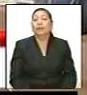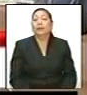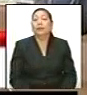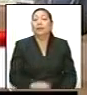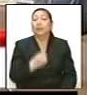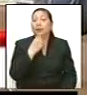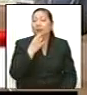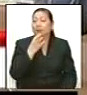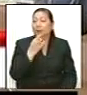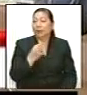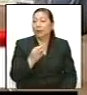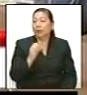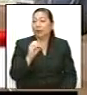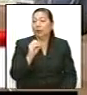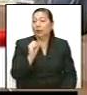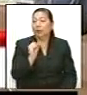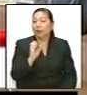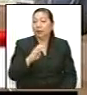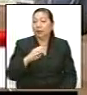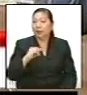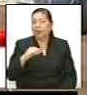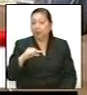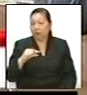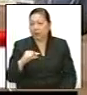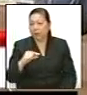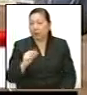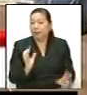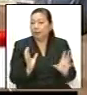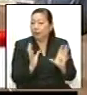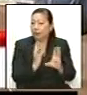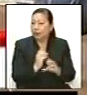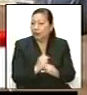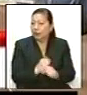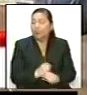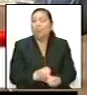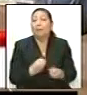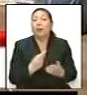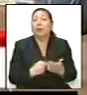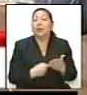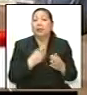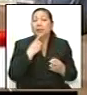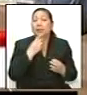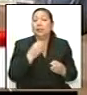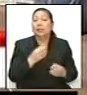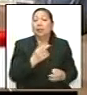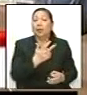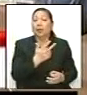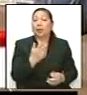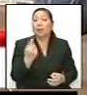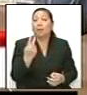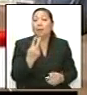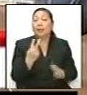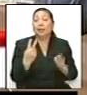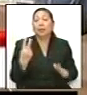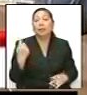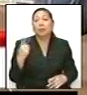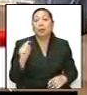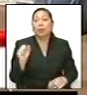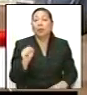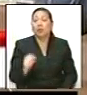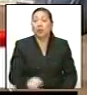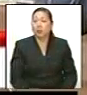cierto, Sinermín, de repente por ahí hay que ir ajustando, porque es cierto, son 327 millones de